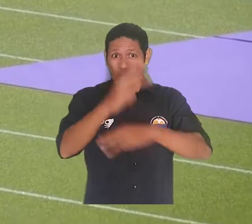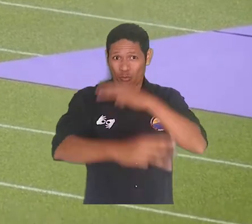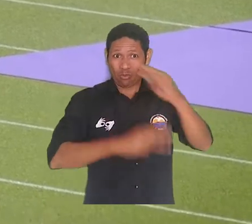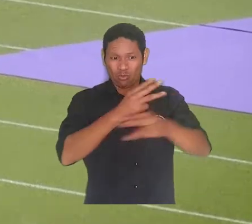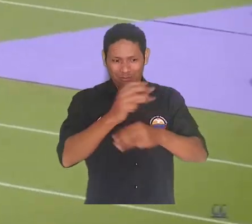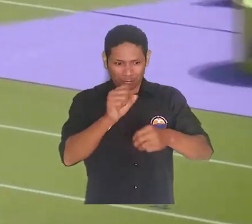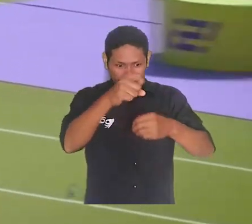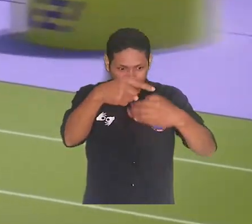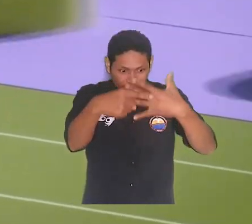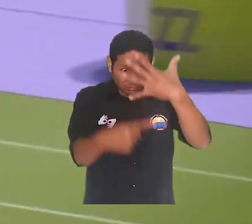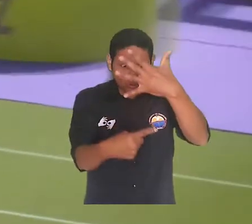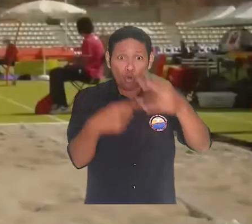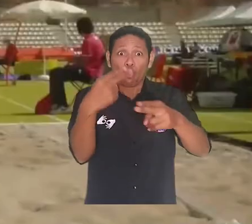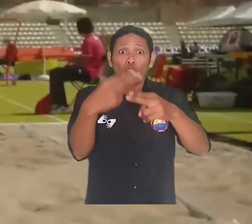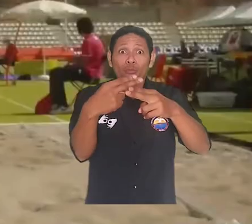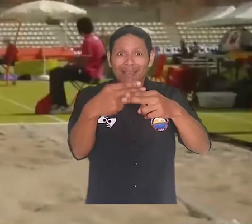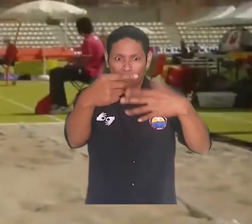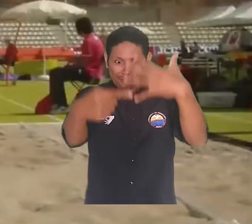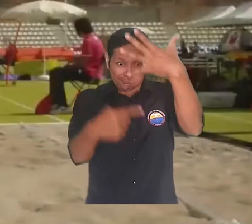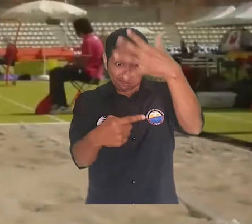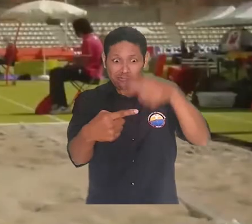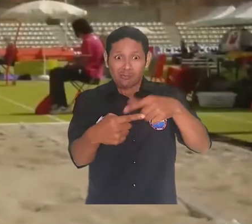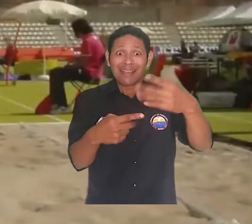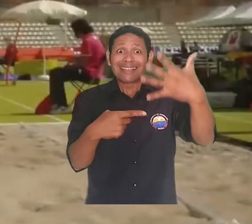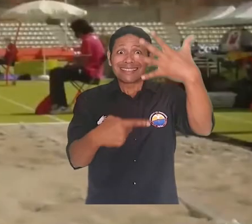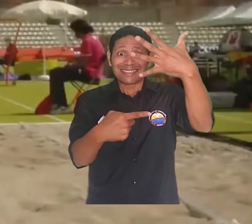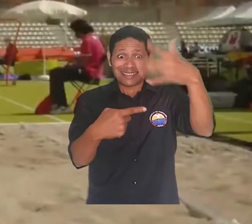la temporada en curso.